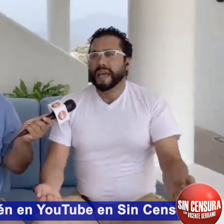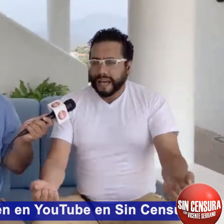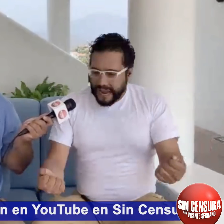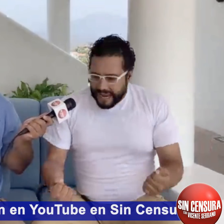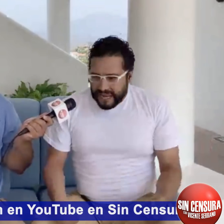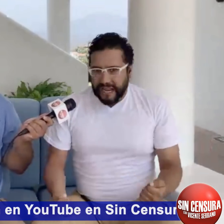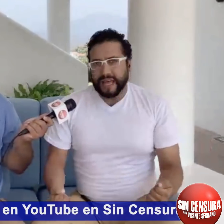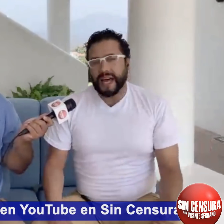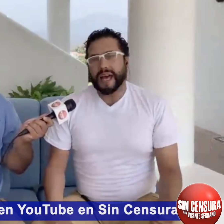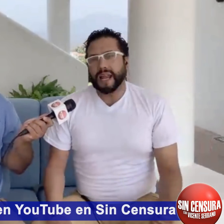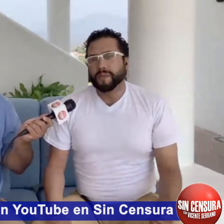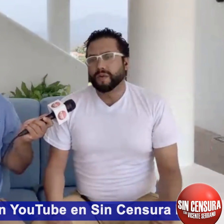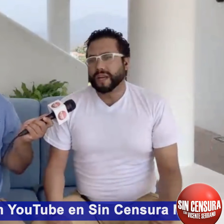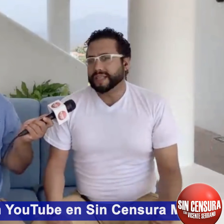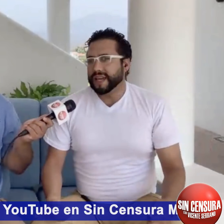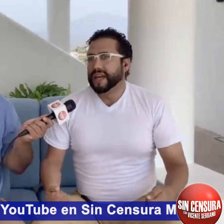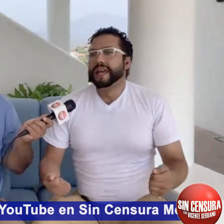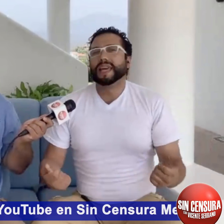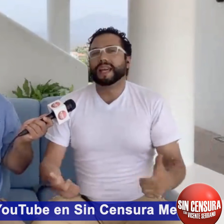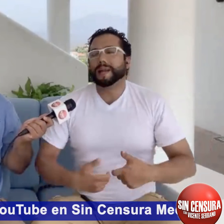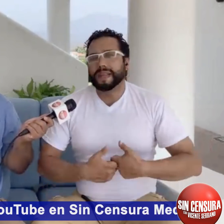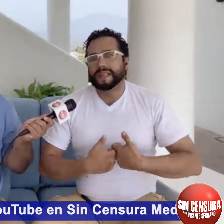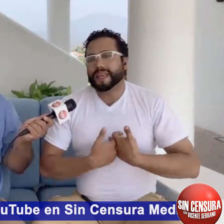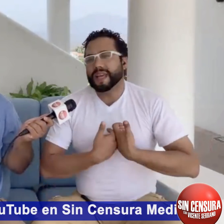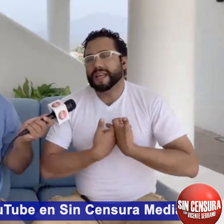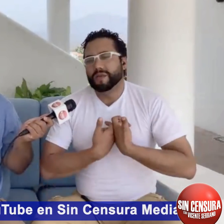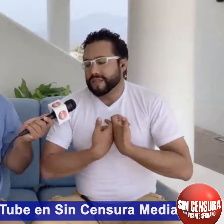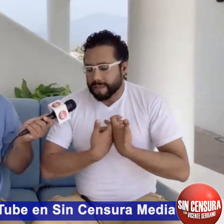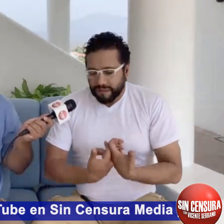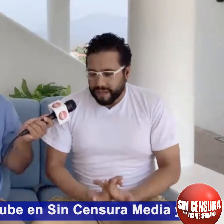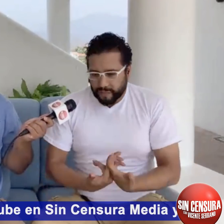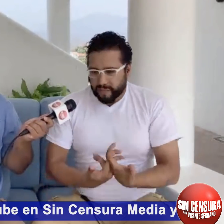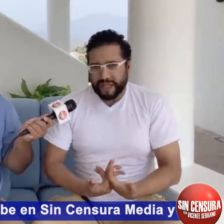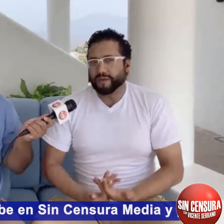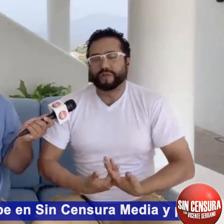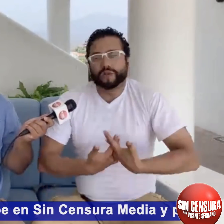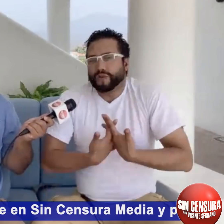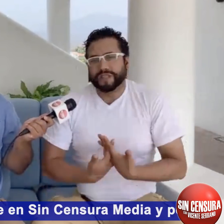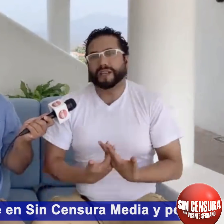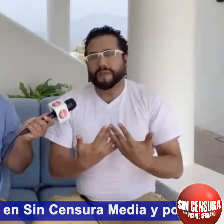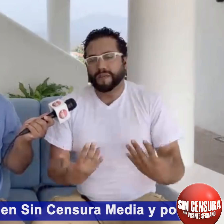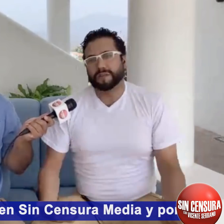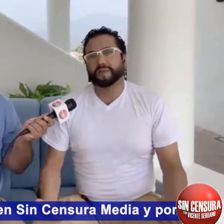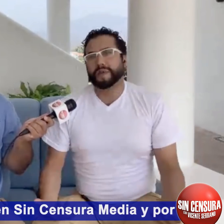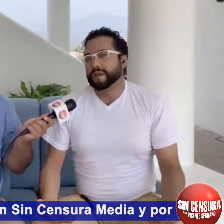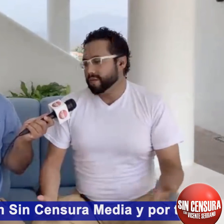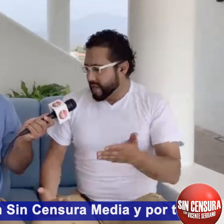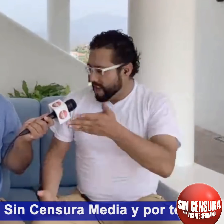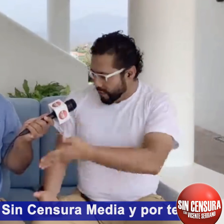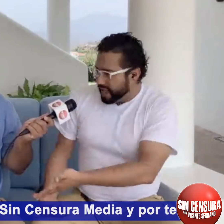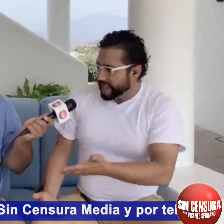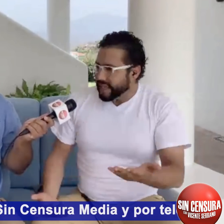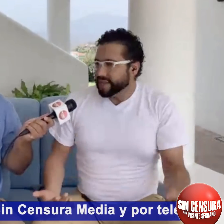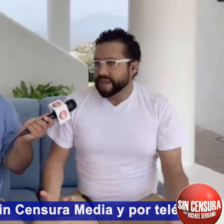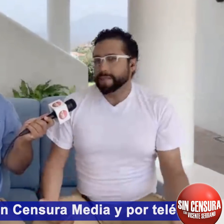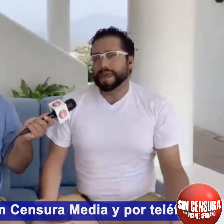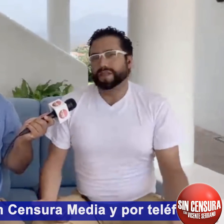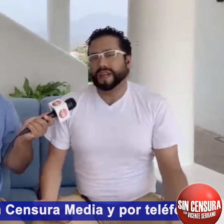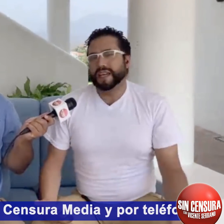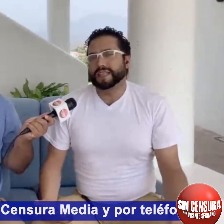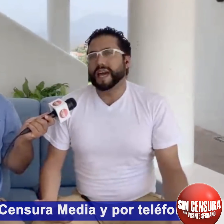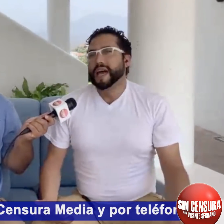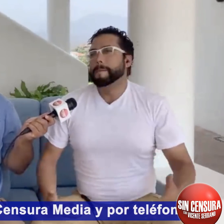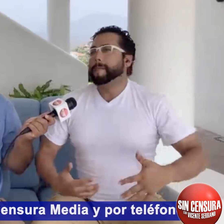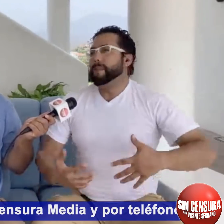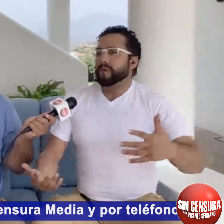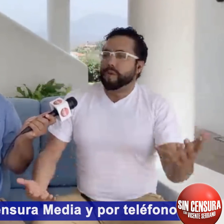cinturón, jalar a la burocracia, que realmente los servidores públicos no son servidores públicos. Ahorita decías de una persona